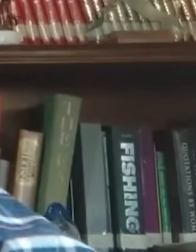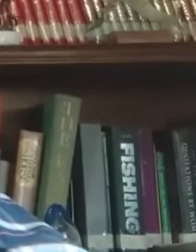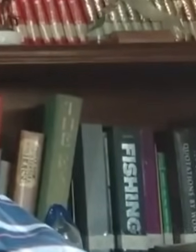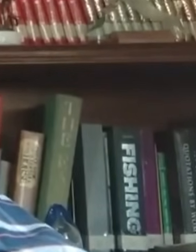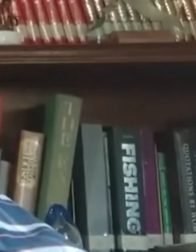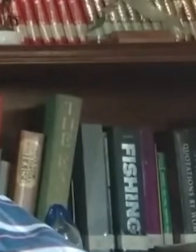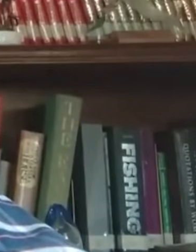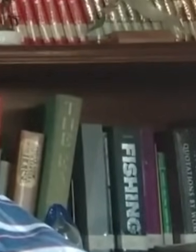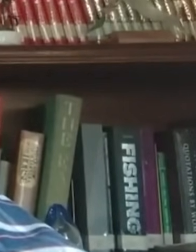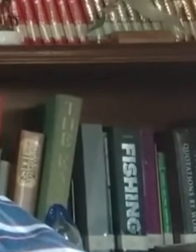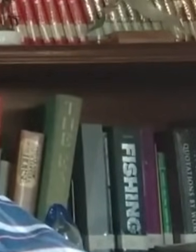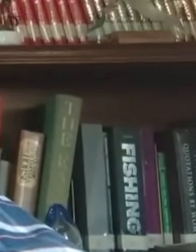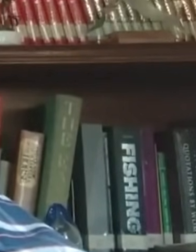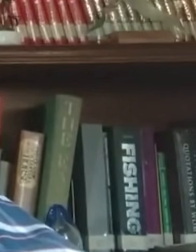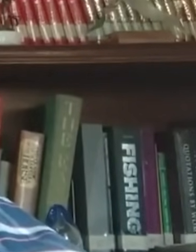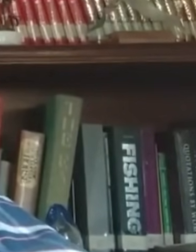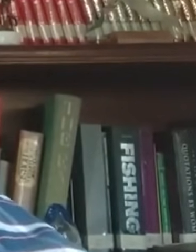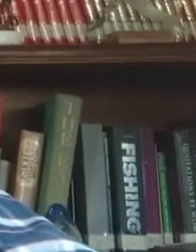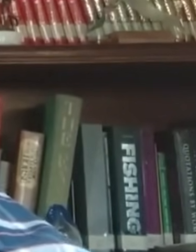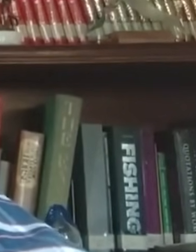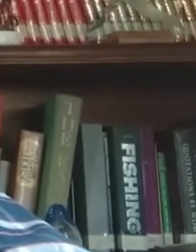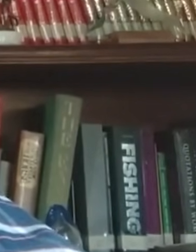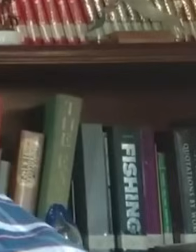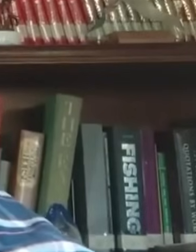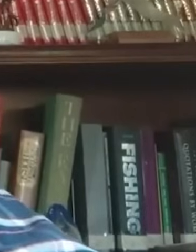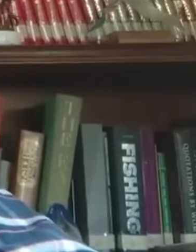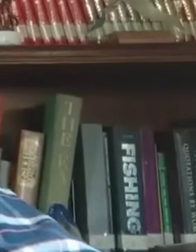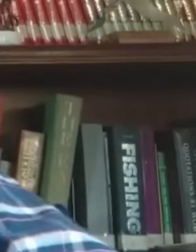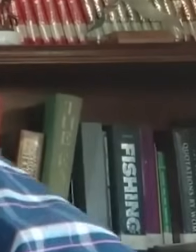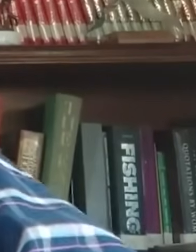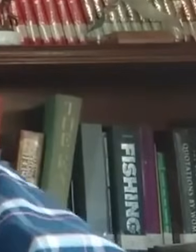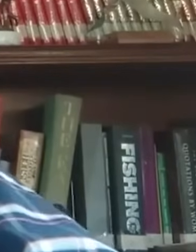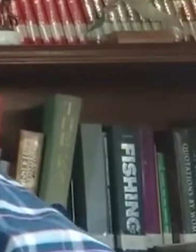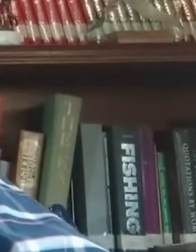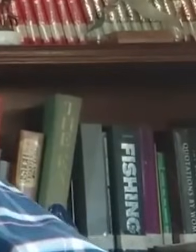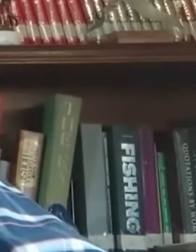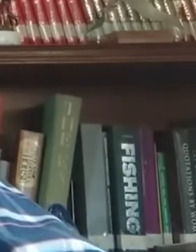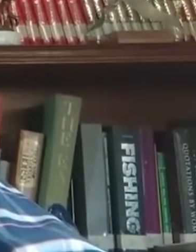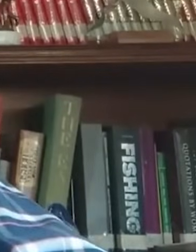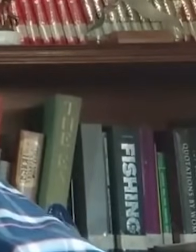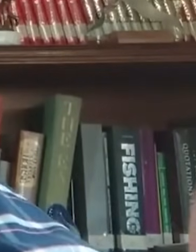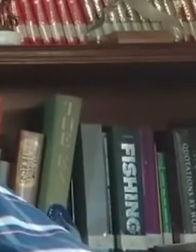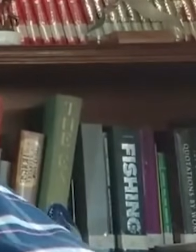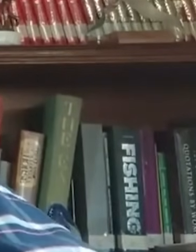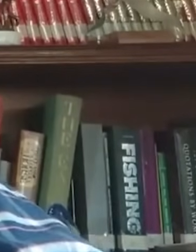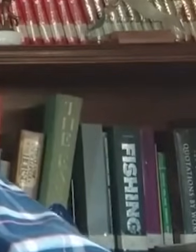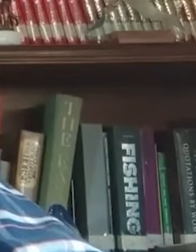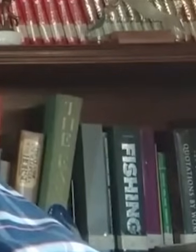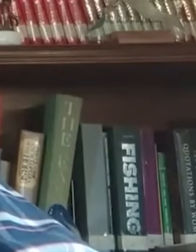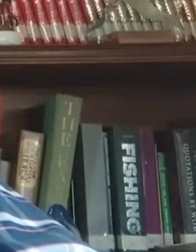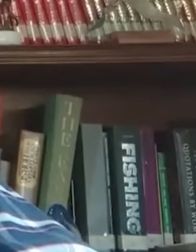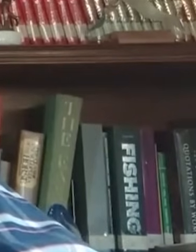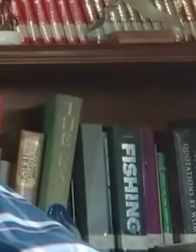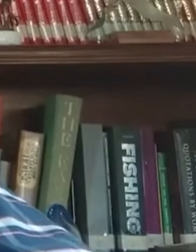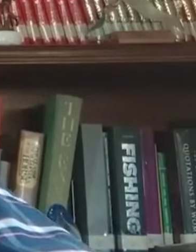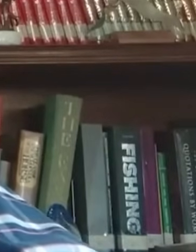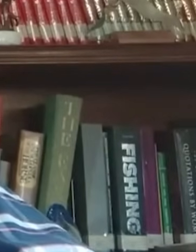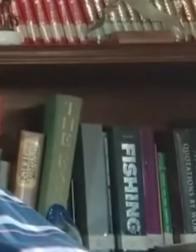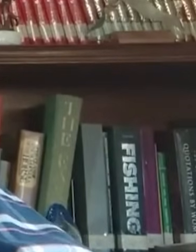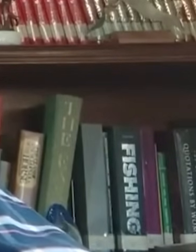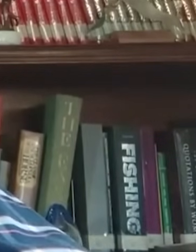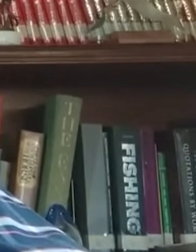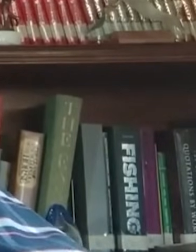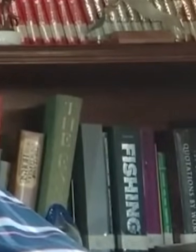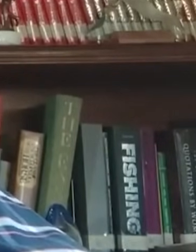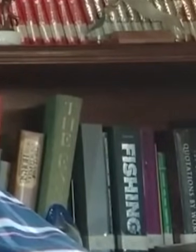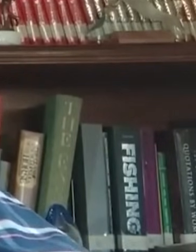ser parte de este movimiento, ser un ciudadano responsable que quiere a su familia, que quiere un cambio, que